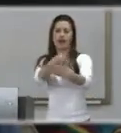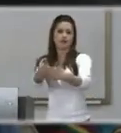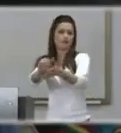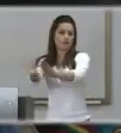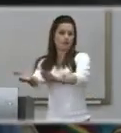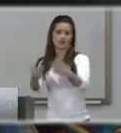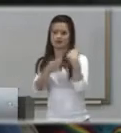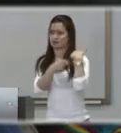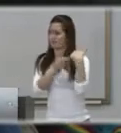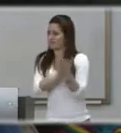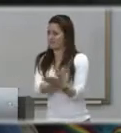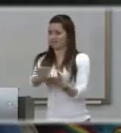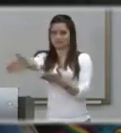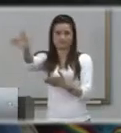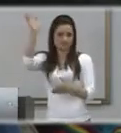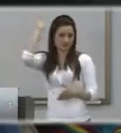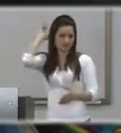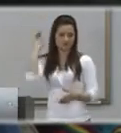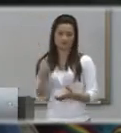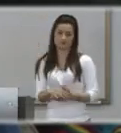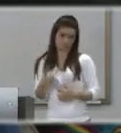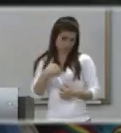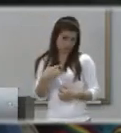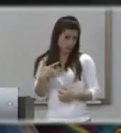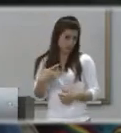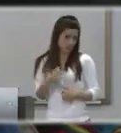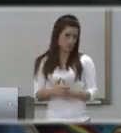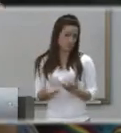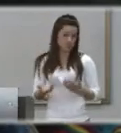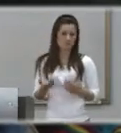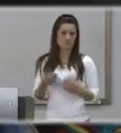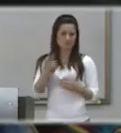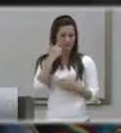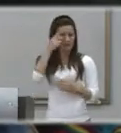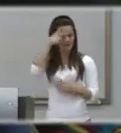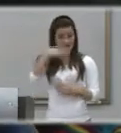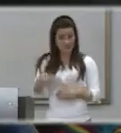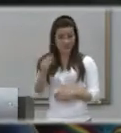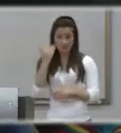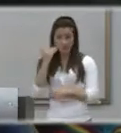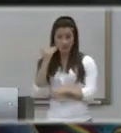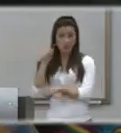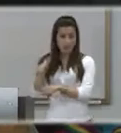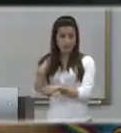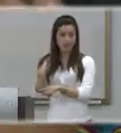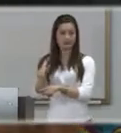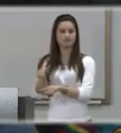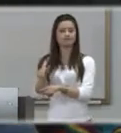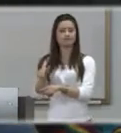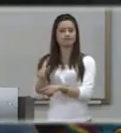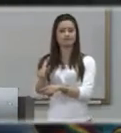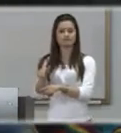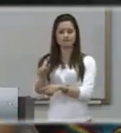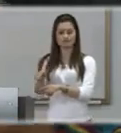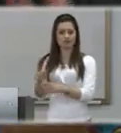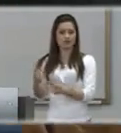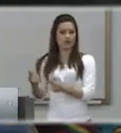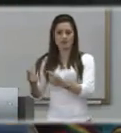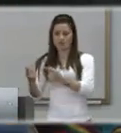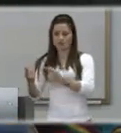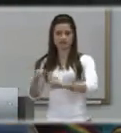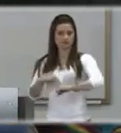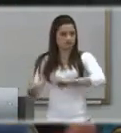así. Es maravilloso saber que las hijas mujeres, en mi caso, como que se defendieron más rápido, como que